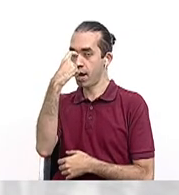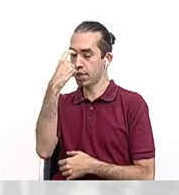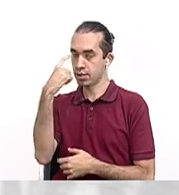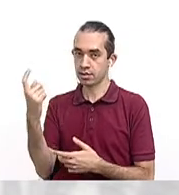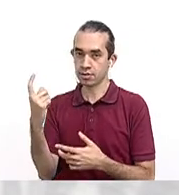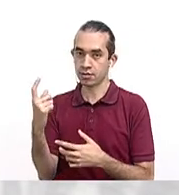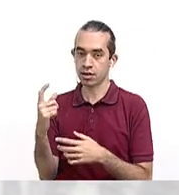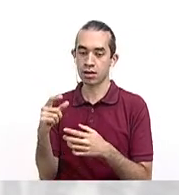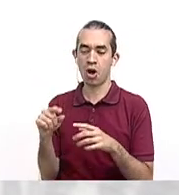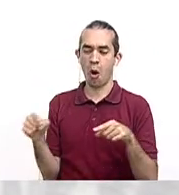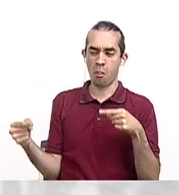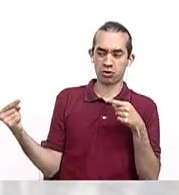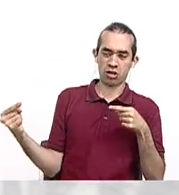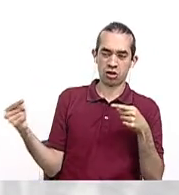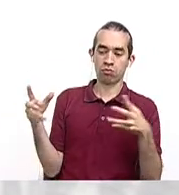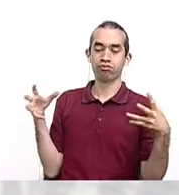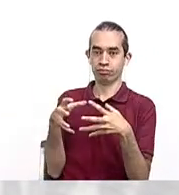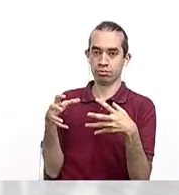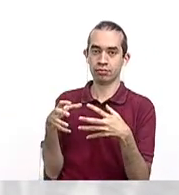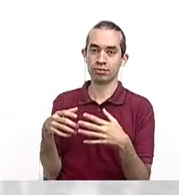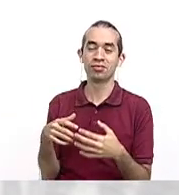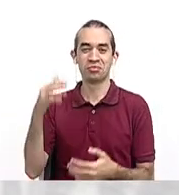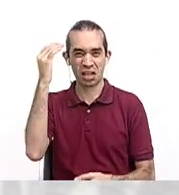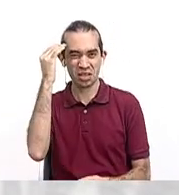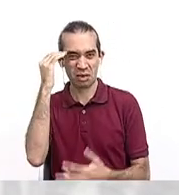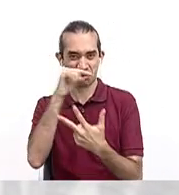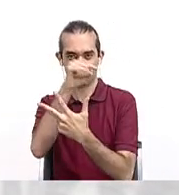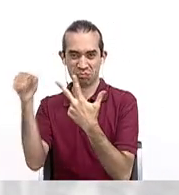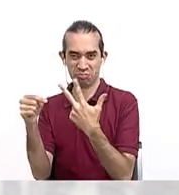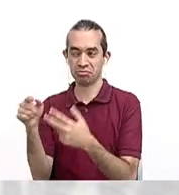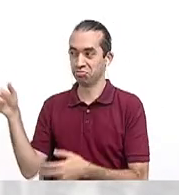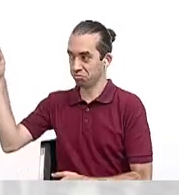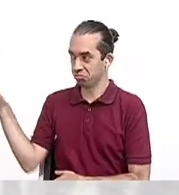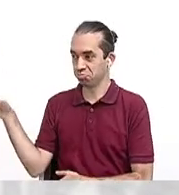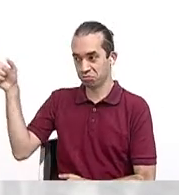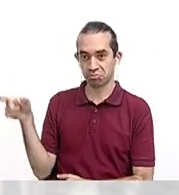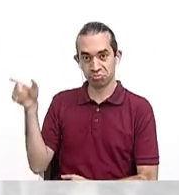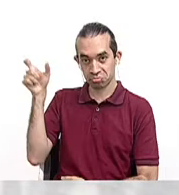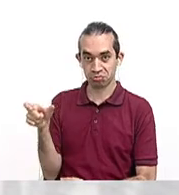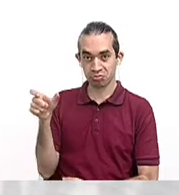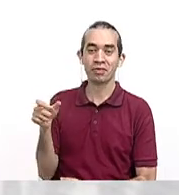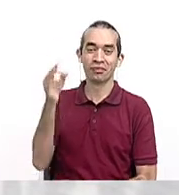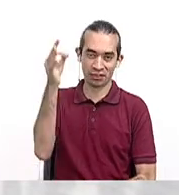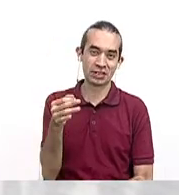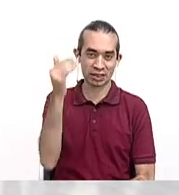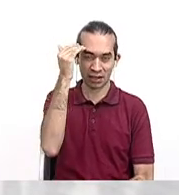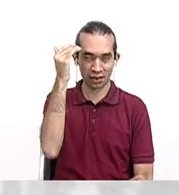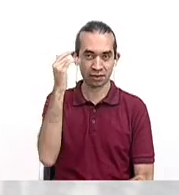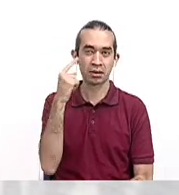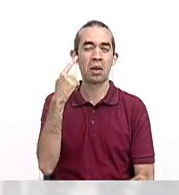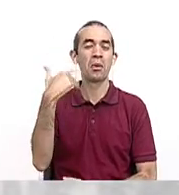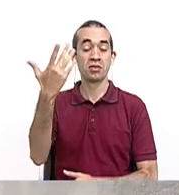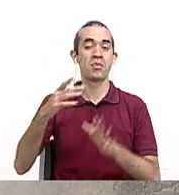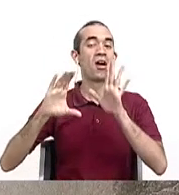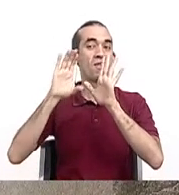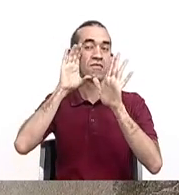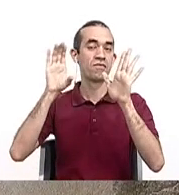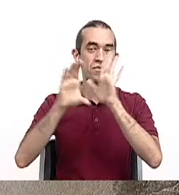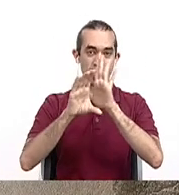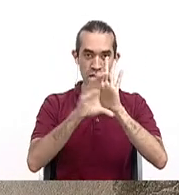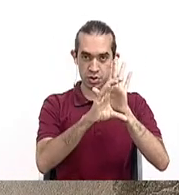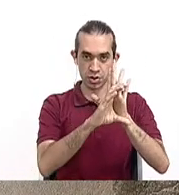figueres ferrer le suena que son nombres evidentemente que sí y se los voy a complementar con algunas fotografías de